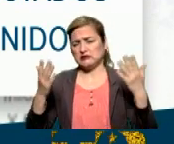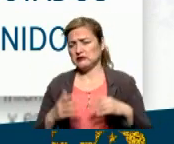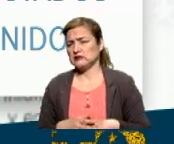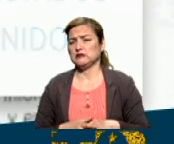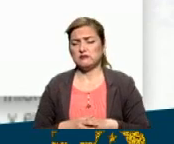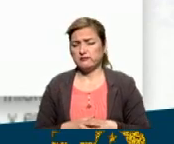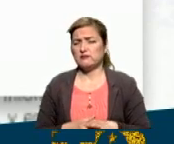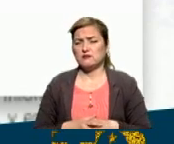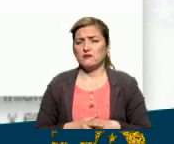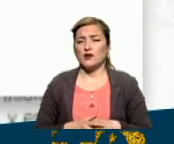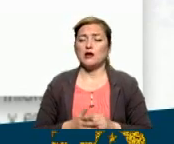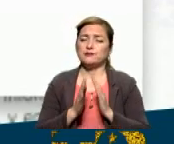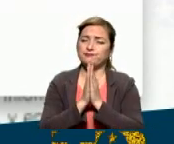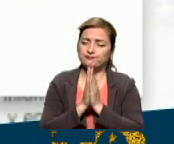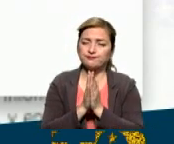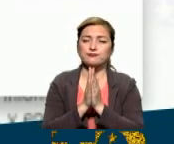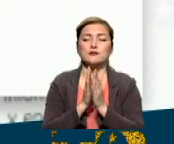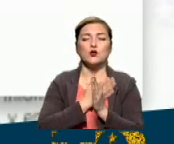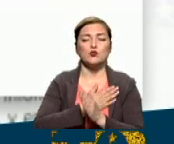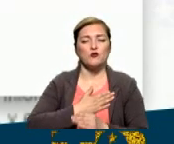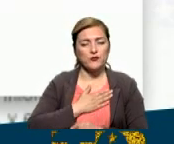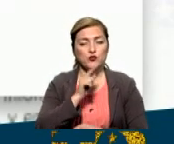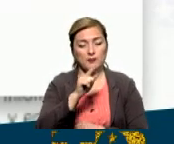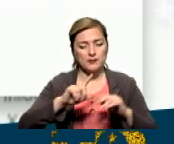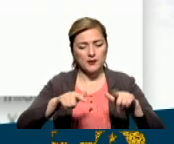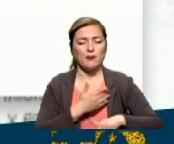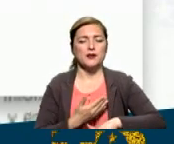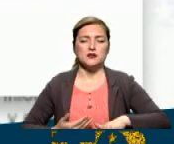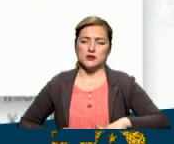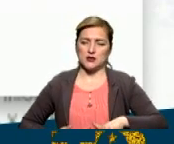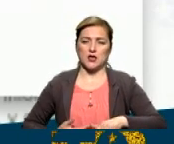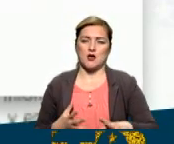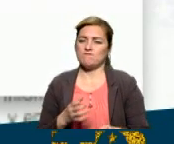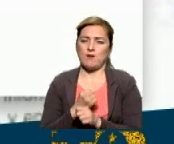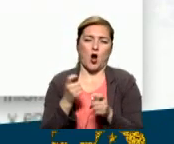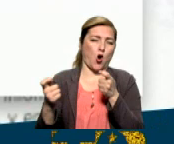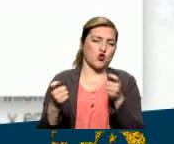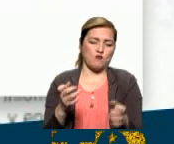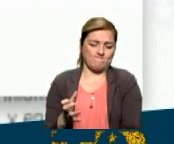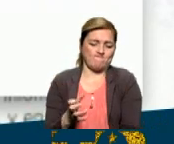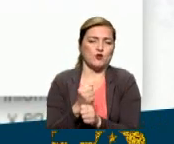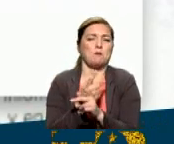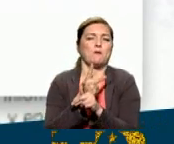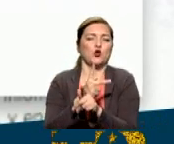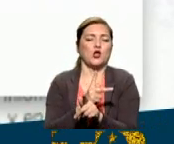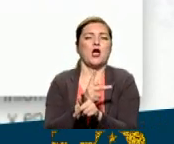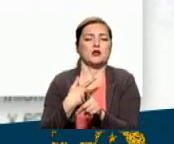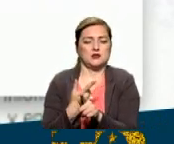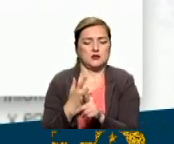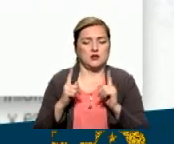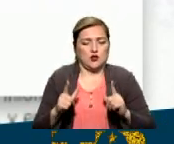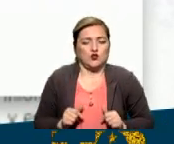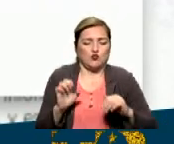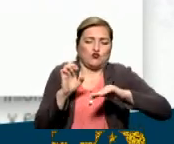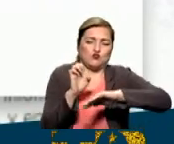de Reino Unido. En función de lo expuesto, solicito tomar las medidas urgentes necesarias y suficientes para proteger la salud de los